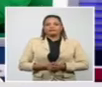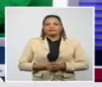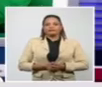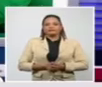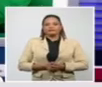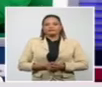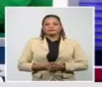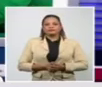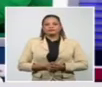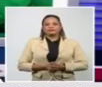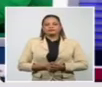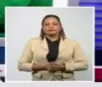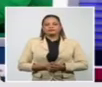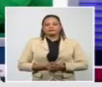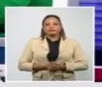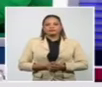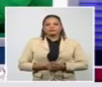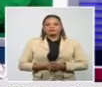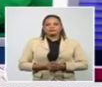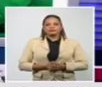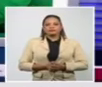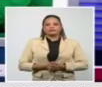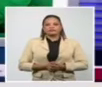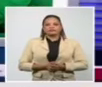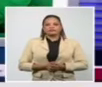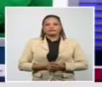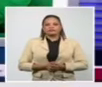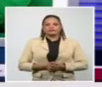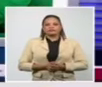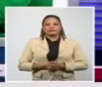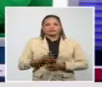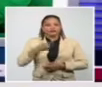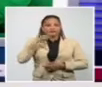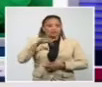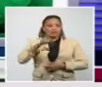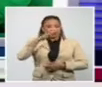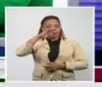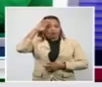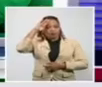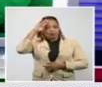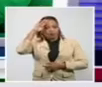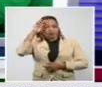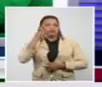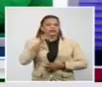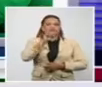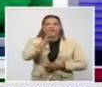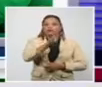Por autóctonos e importados, de los 845,